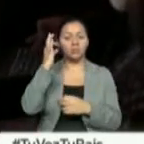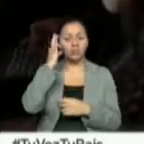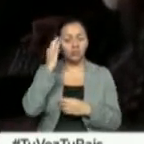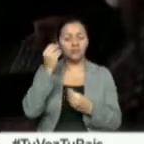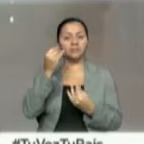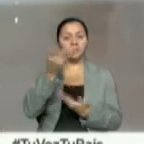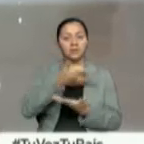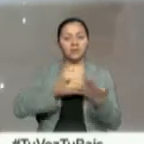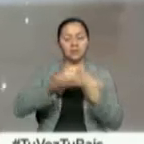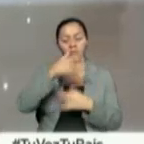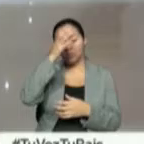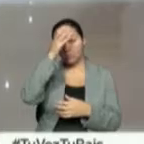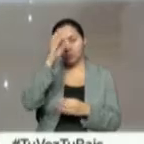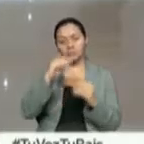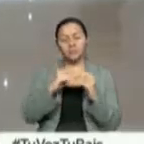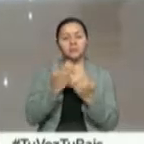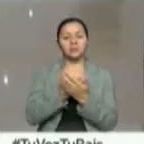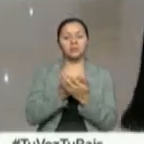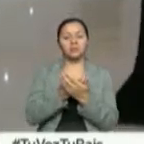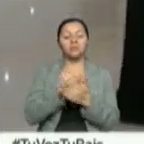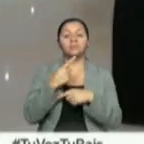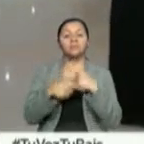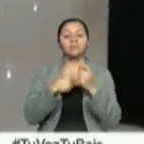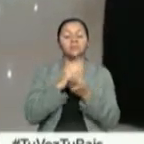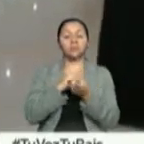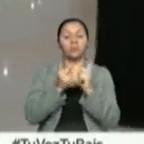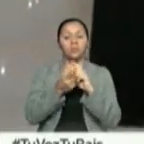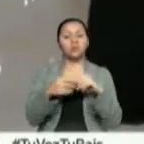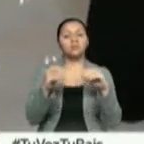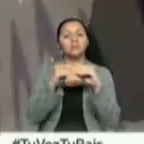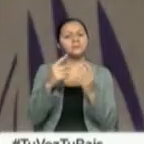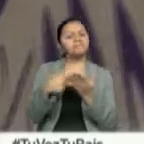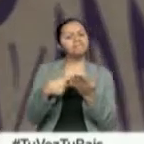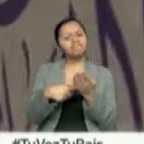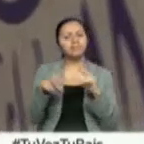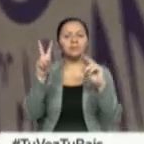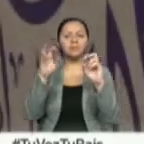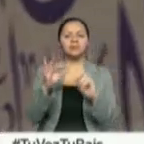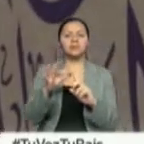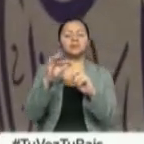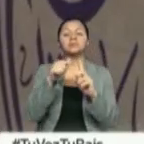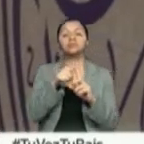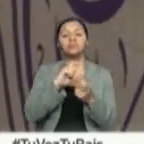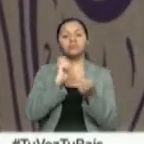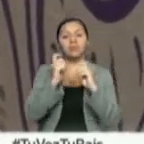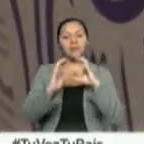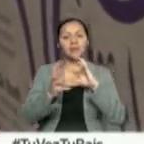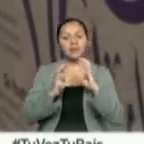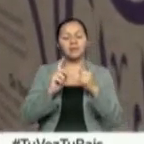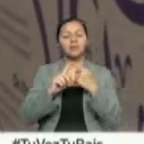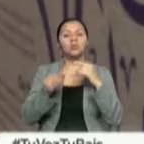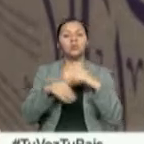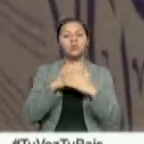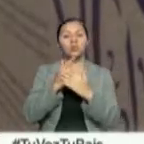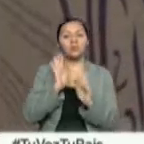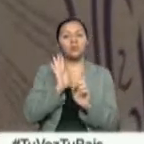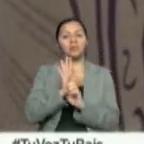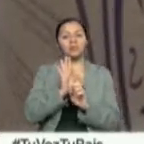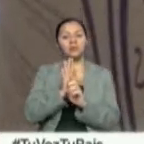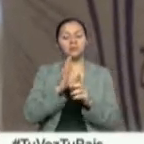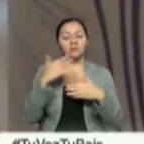intercambio cultural y económico durante el encuentro además se analizaron temas principales como el cambio climático nuevas amenazas